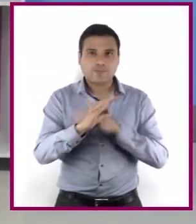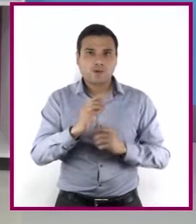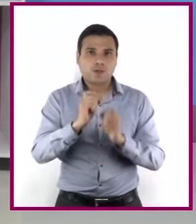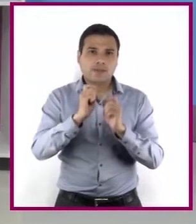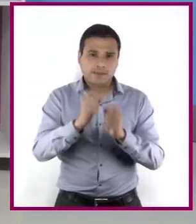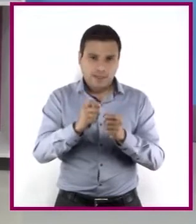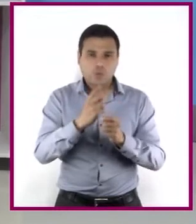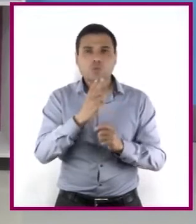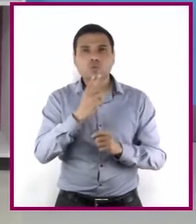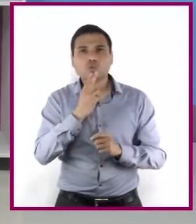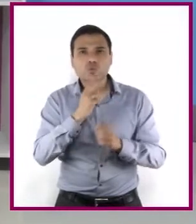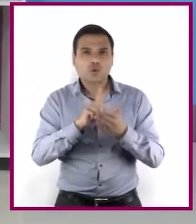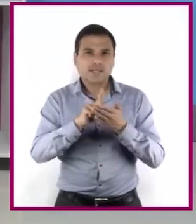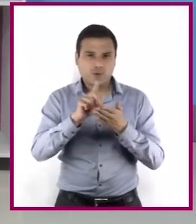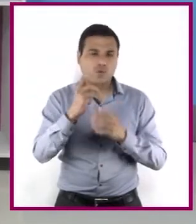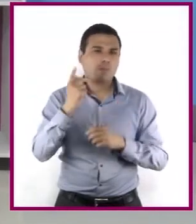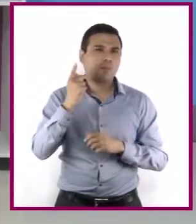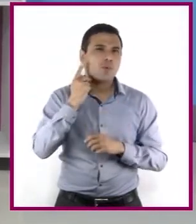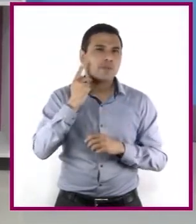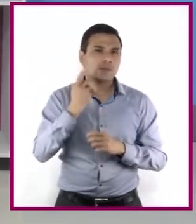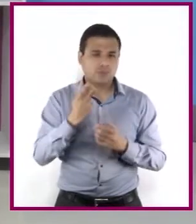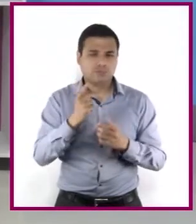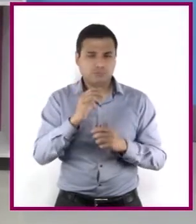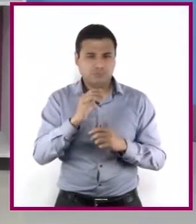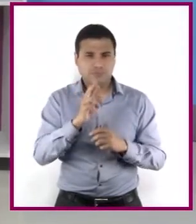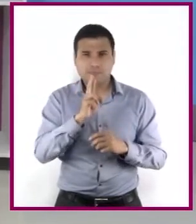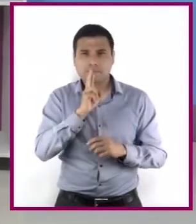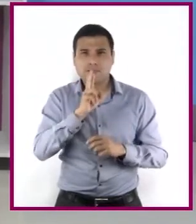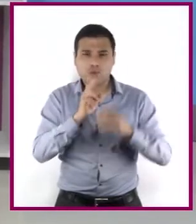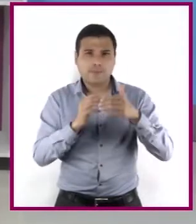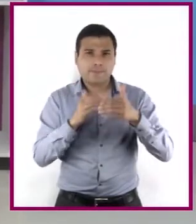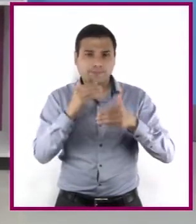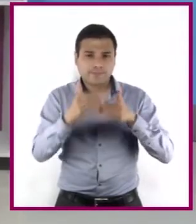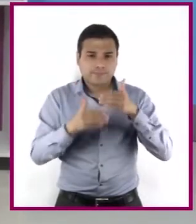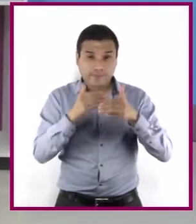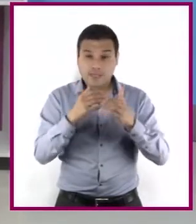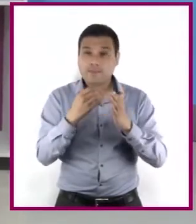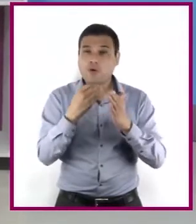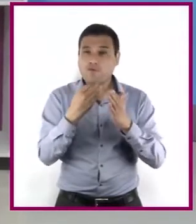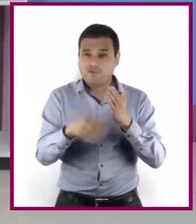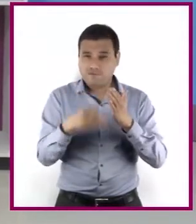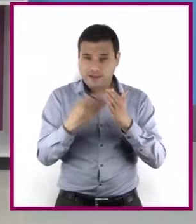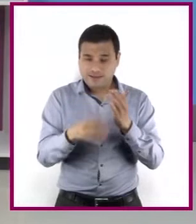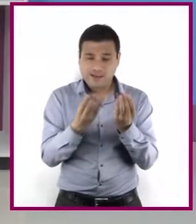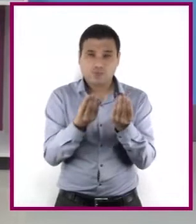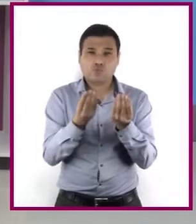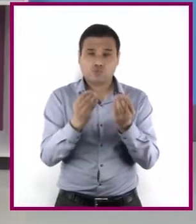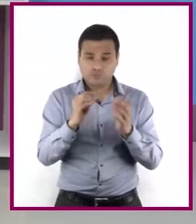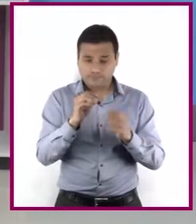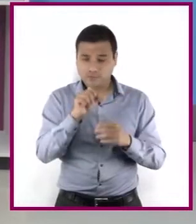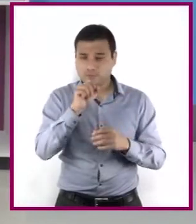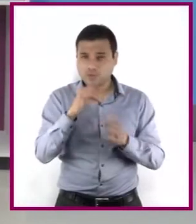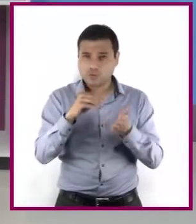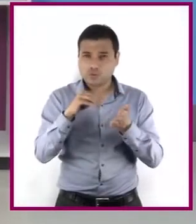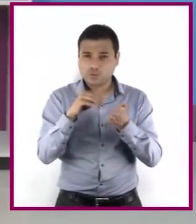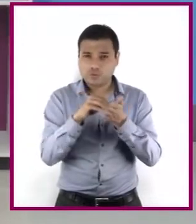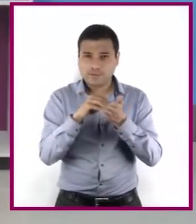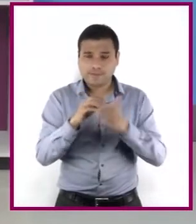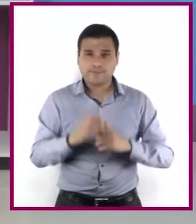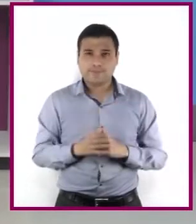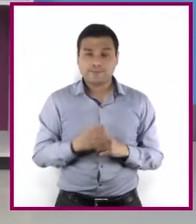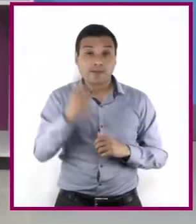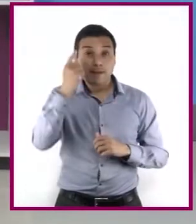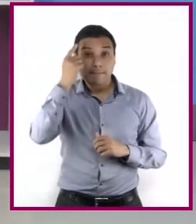de participación política de las mujeres, pero aún falta un largo camino por recorrer para alcanzar